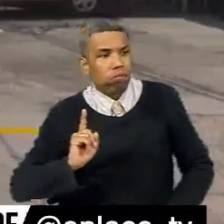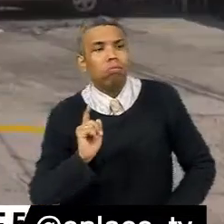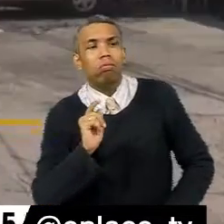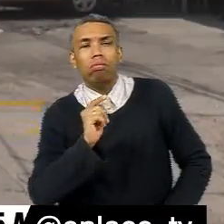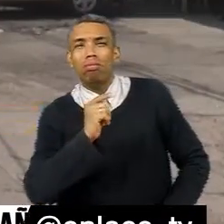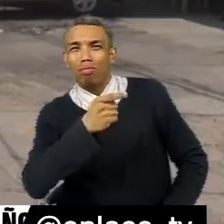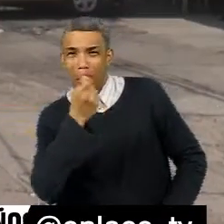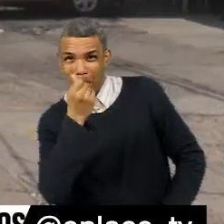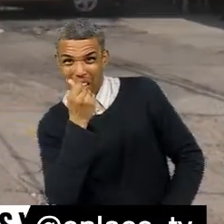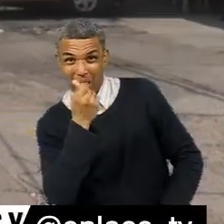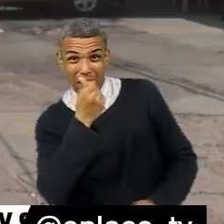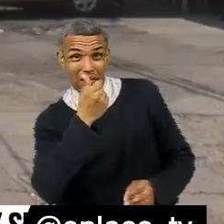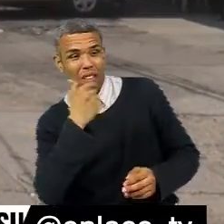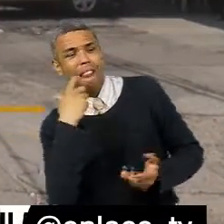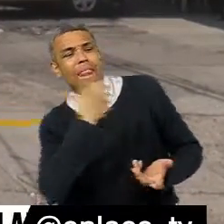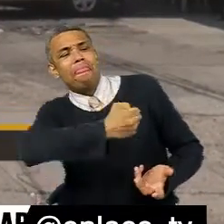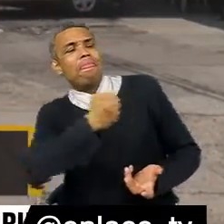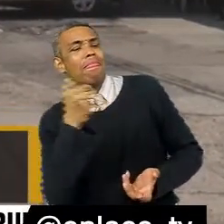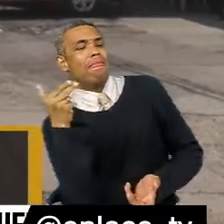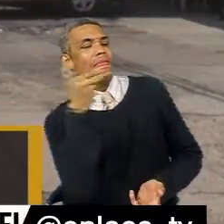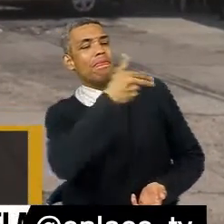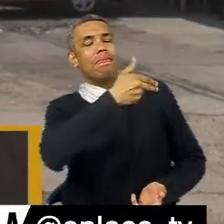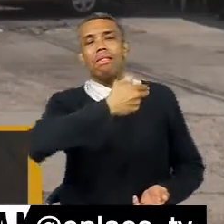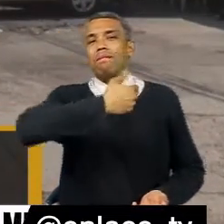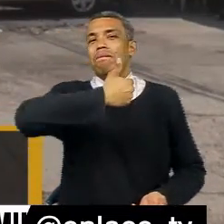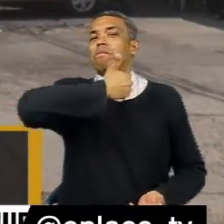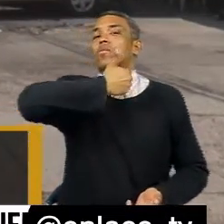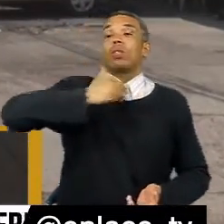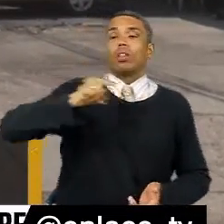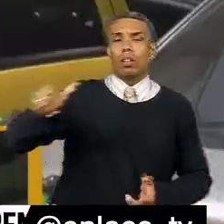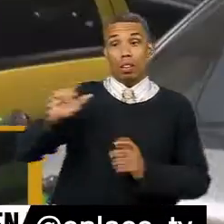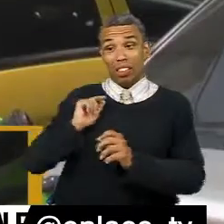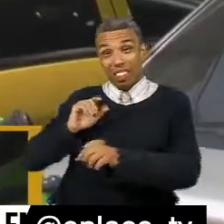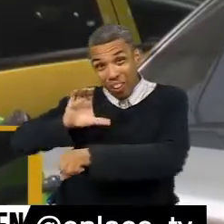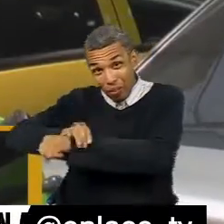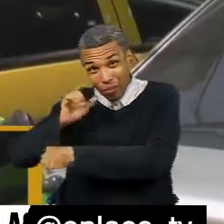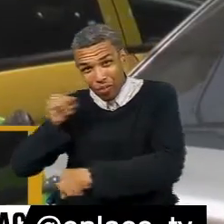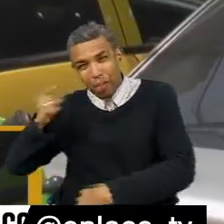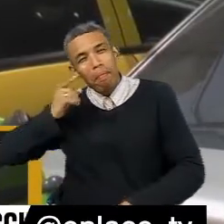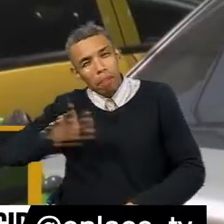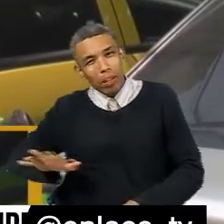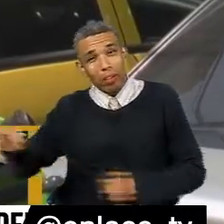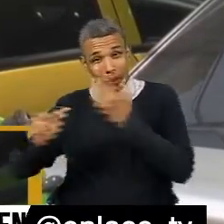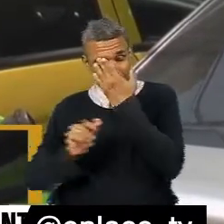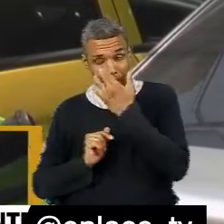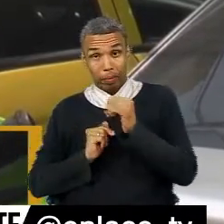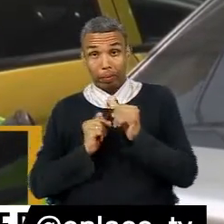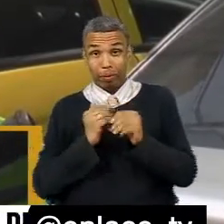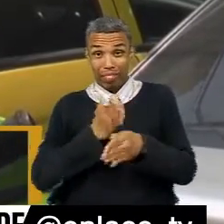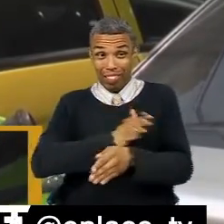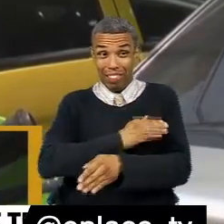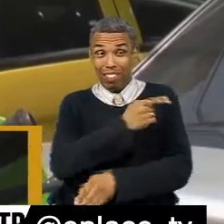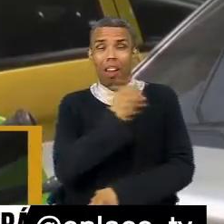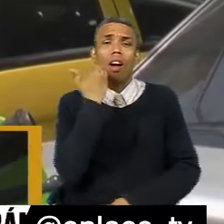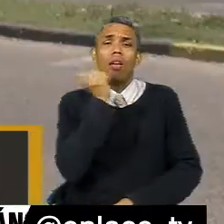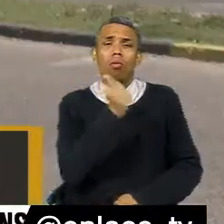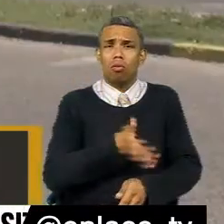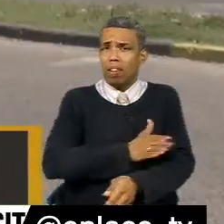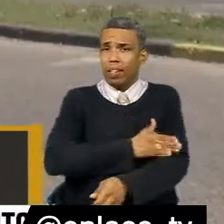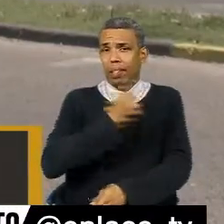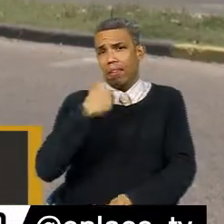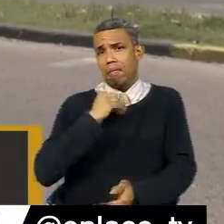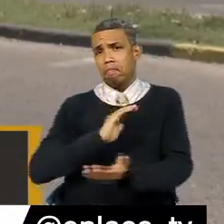36, donde al parecer dos hombres en una motocicleta intimidaron con arma de fuego a una mujer que minutos antes había realizado una transacción